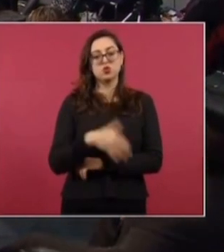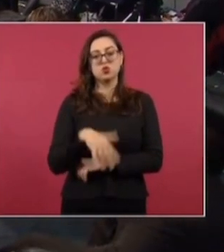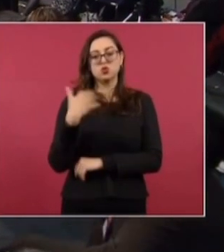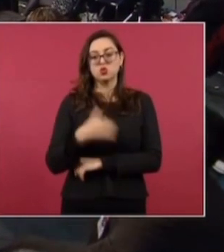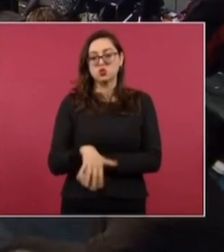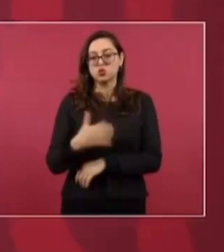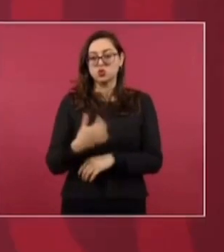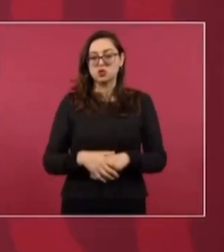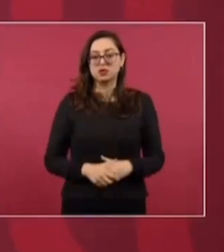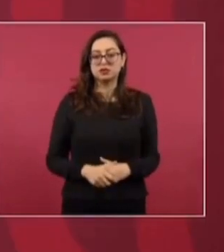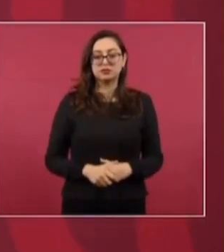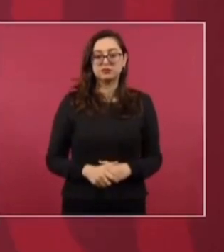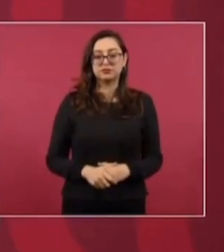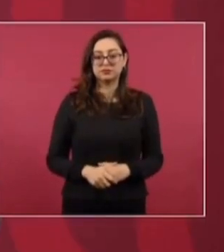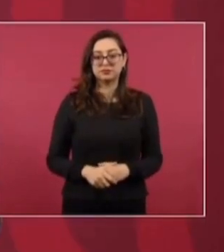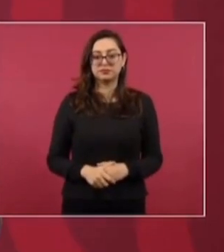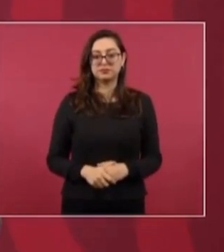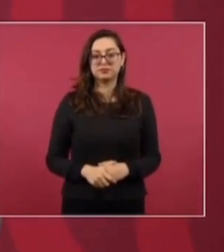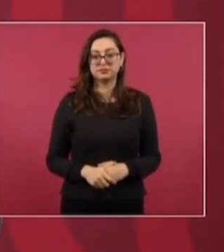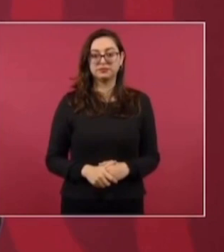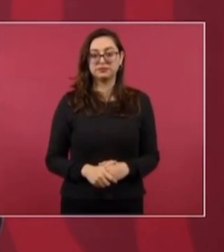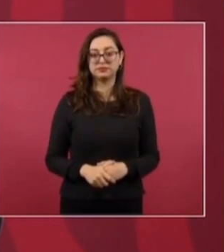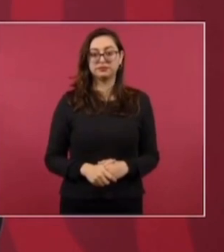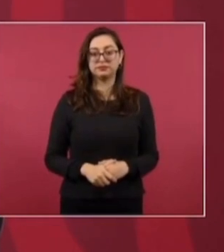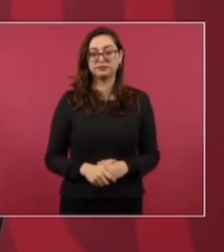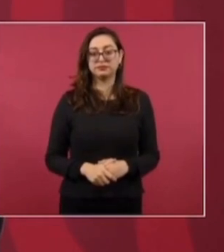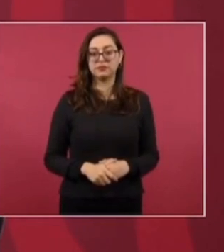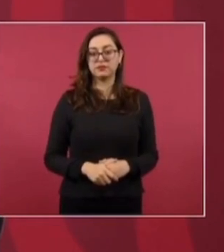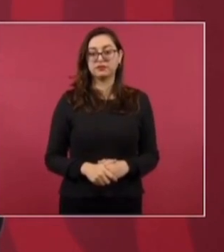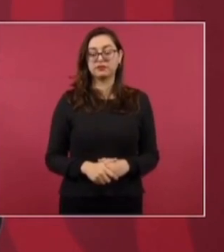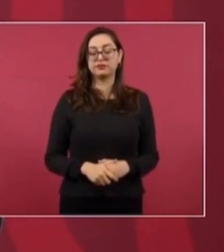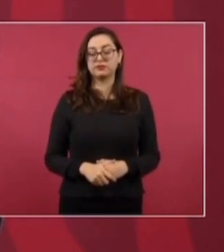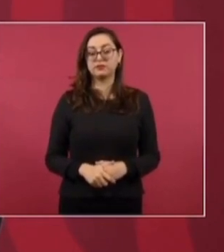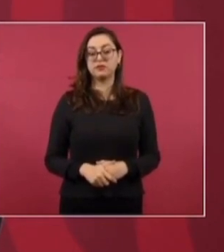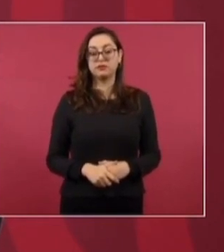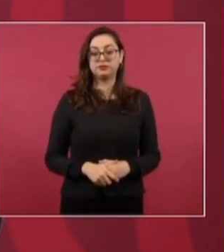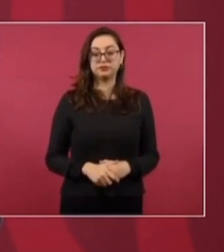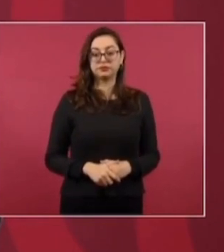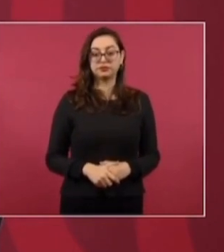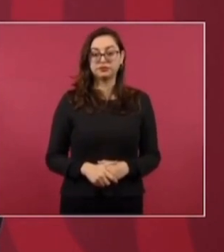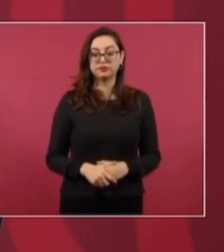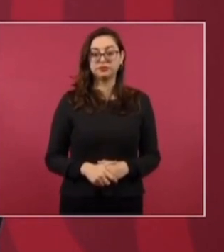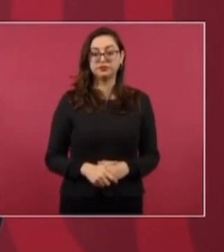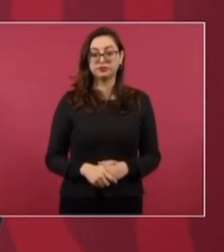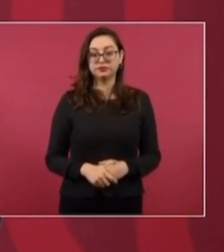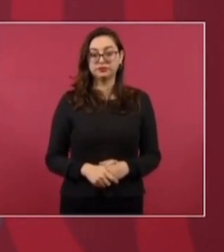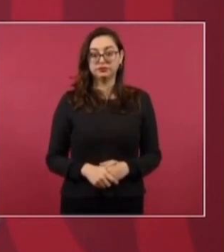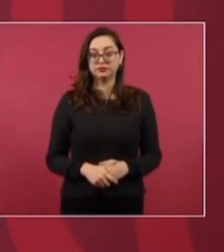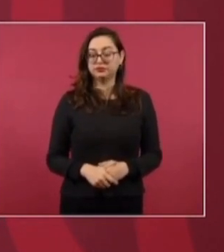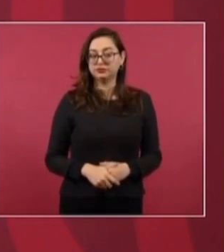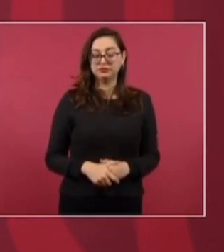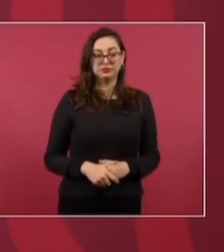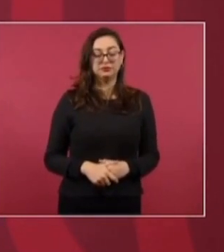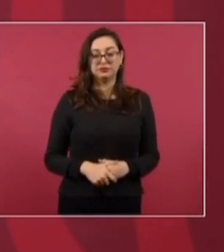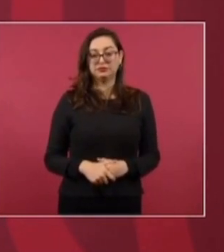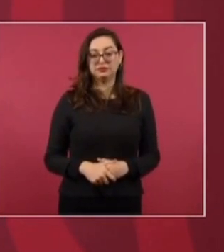no por eso no no lo conocen menos aquí pero son